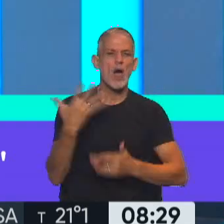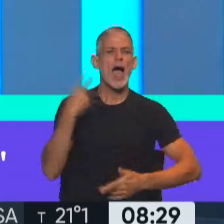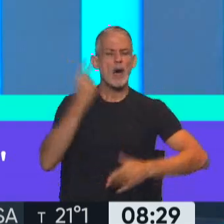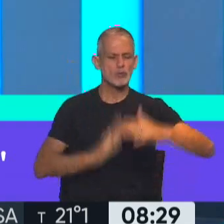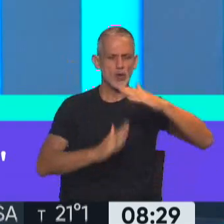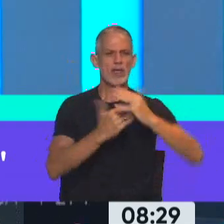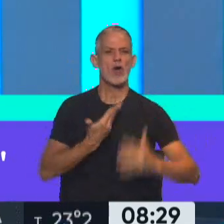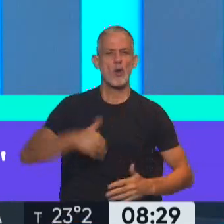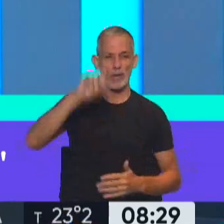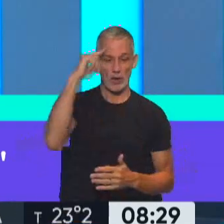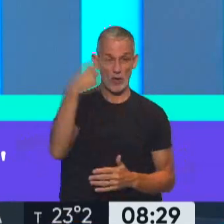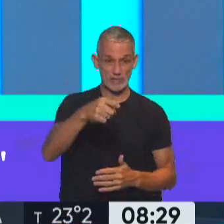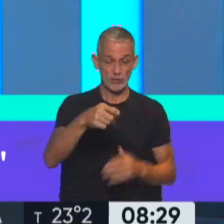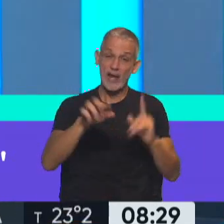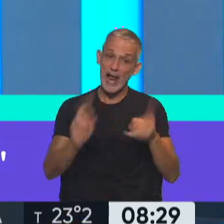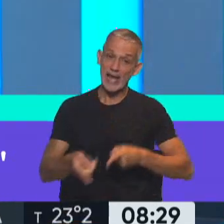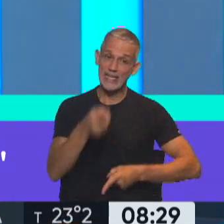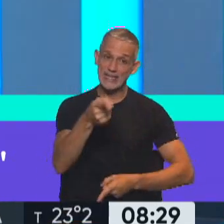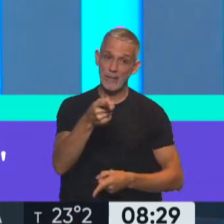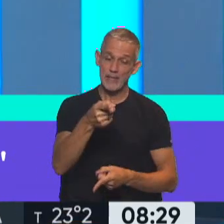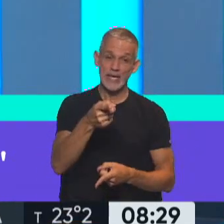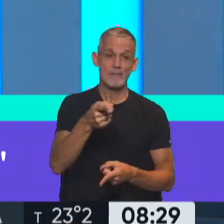del gobierno nacional y por Bien. supuesto